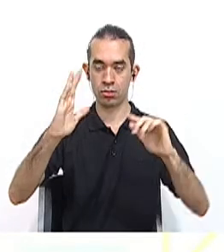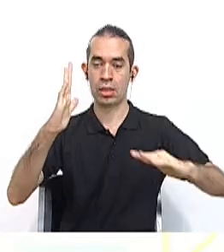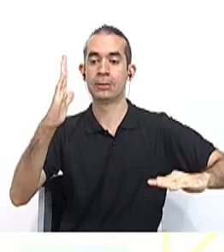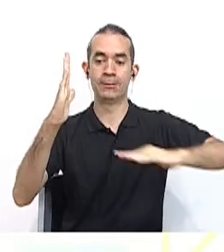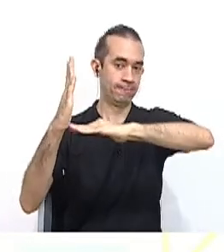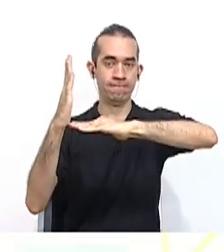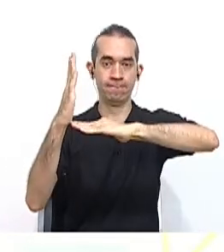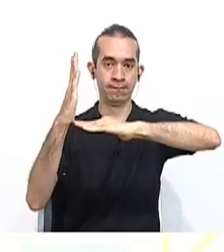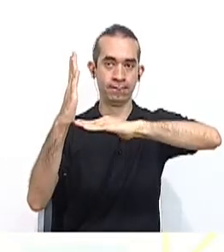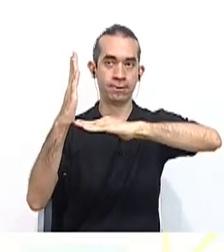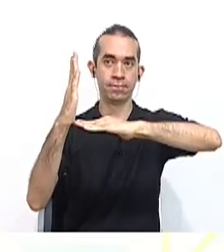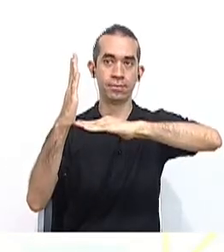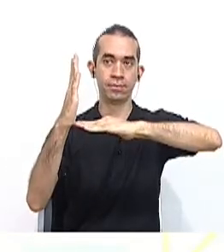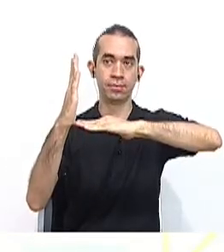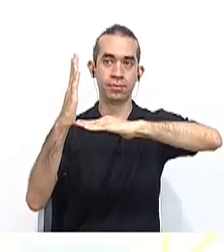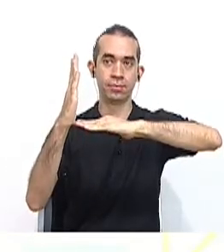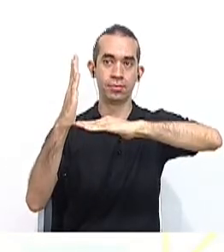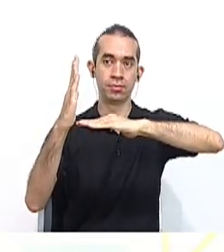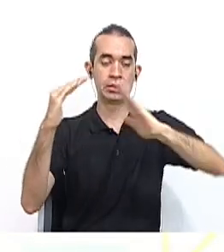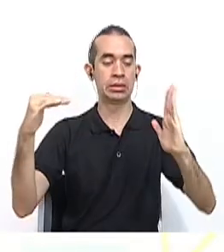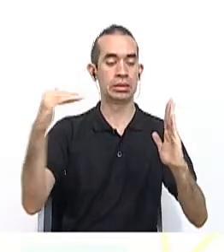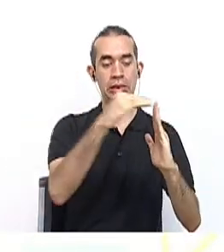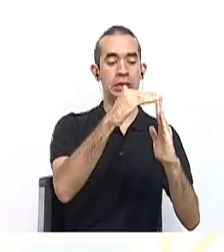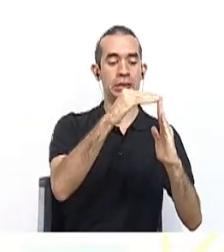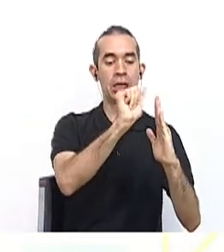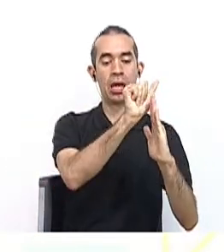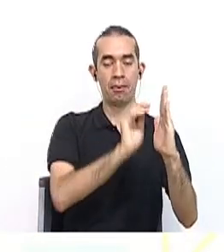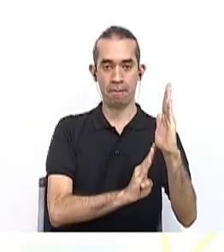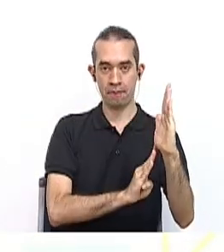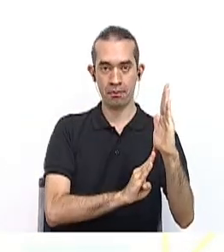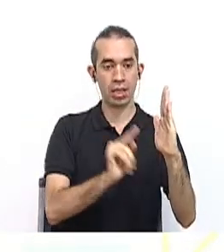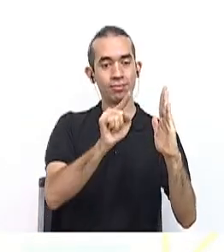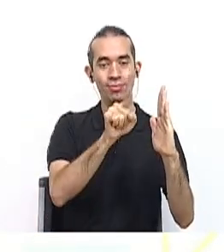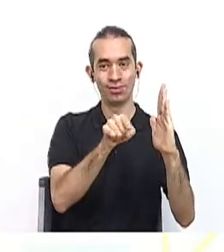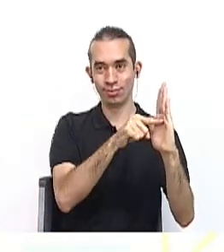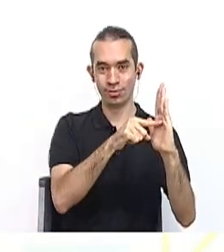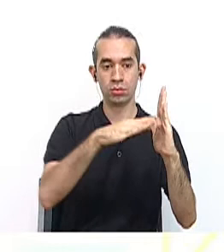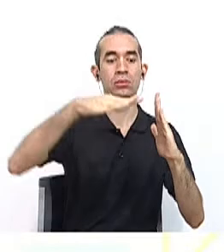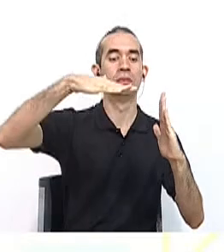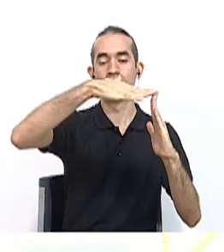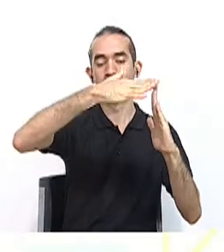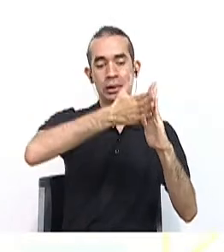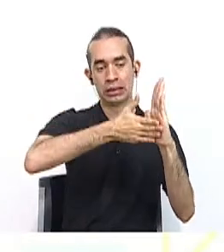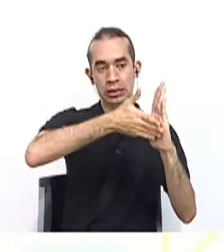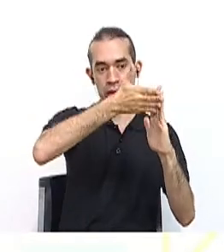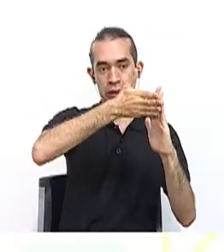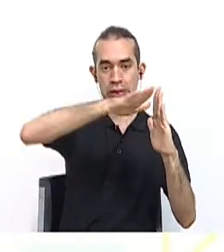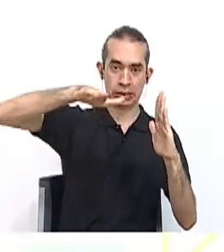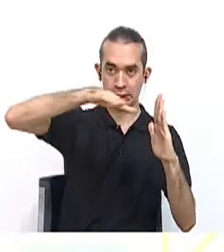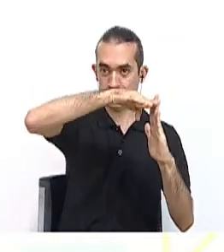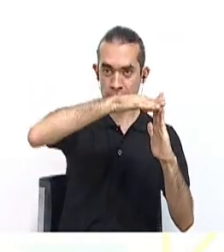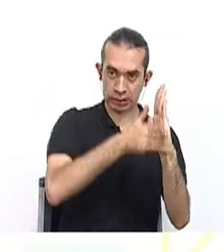al segmento AB. Quiere decir que ahí hay un ángulo de 90 grados.